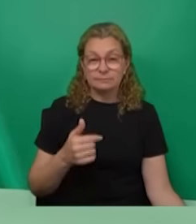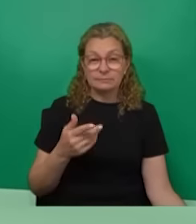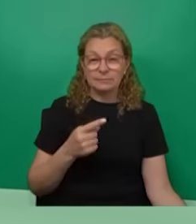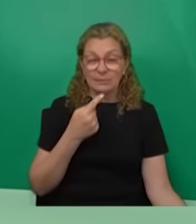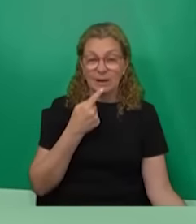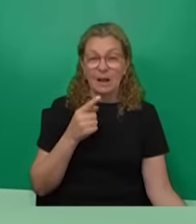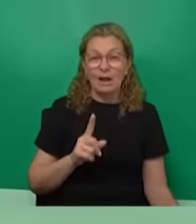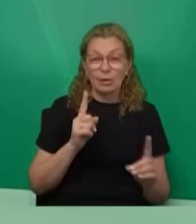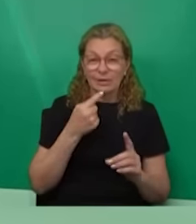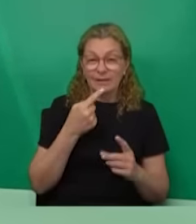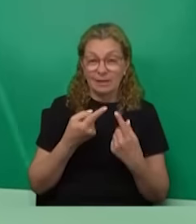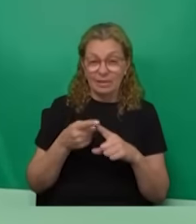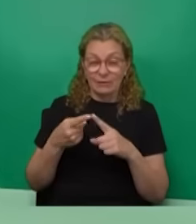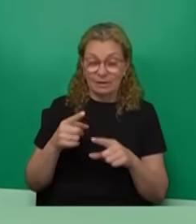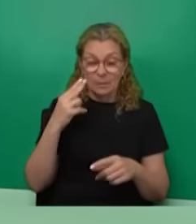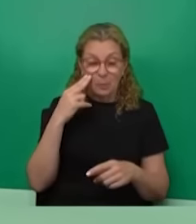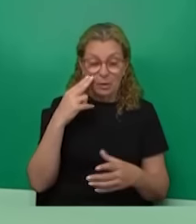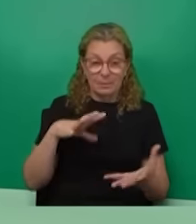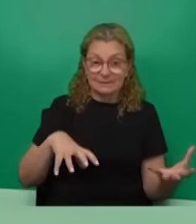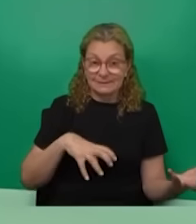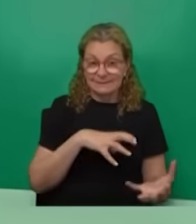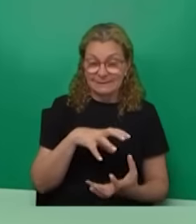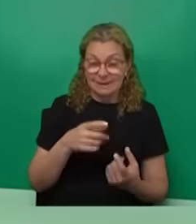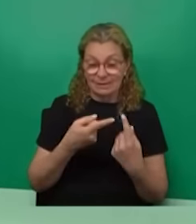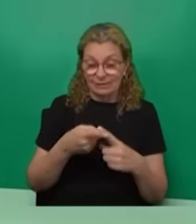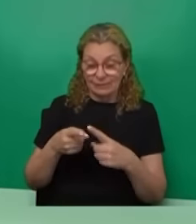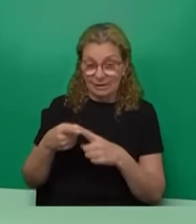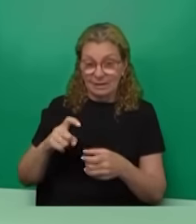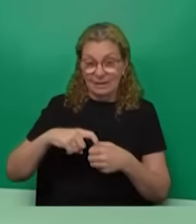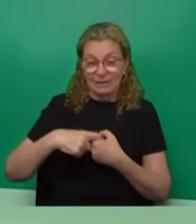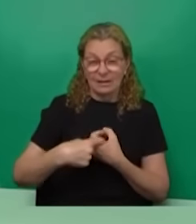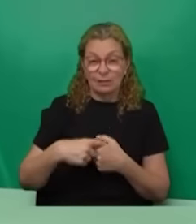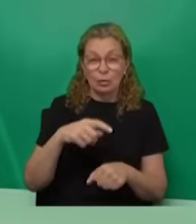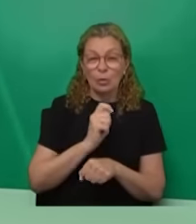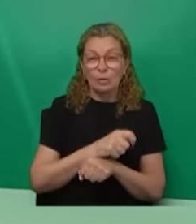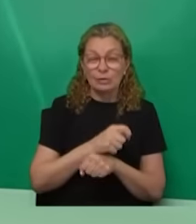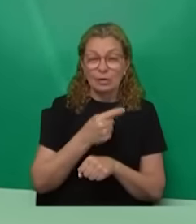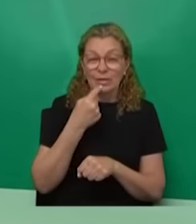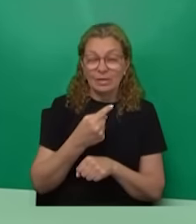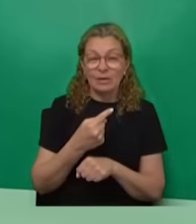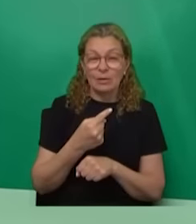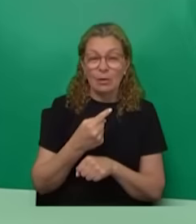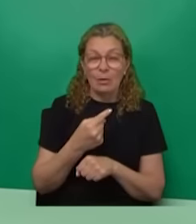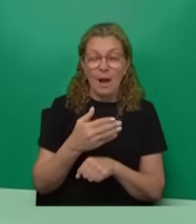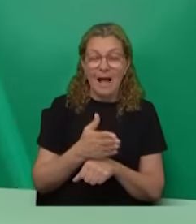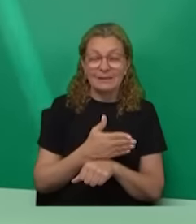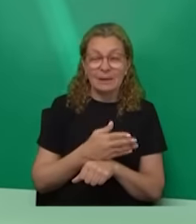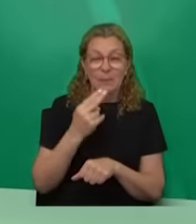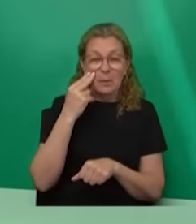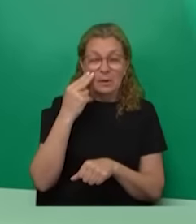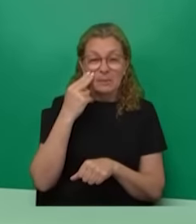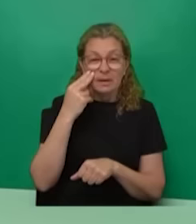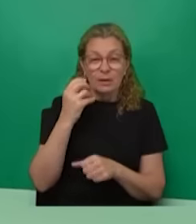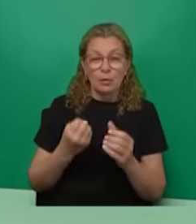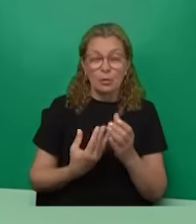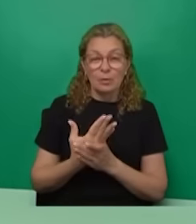jornada con varios conflictos en distintos sectores el sindicato judicial Se declaró en prec conflicto ante la aplicación del